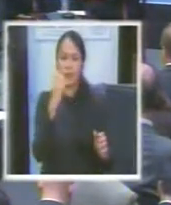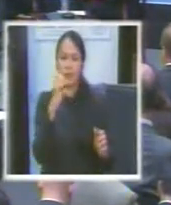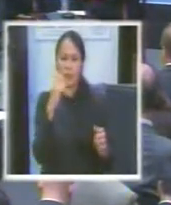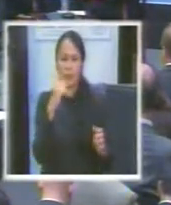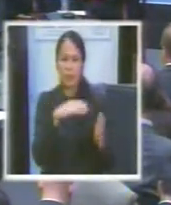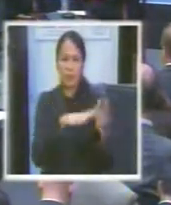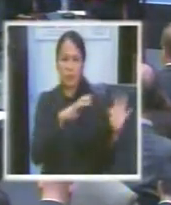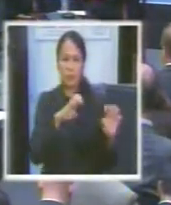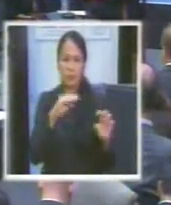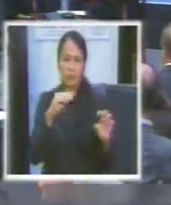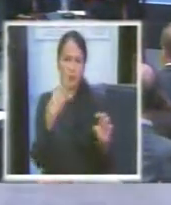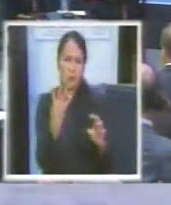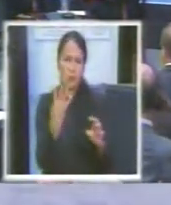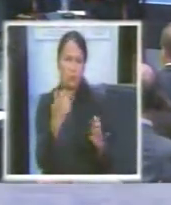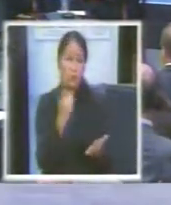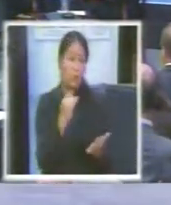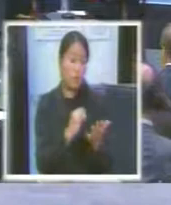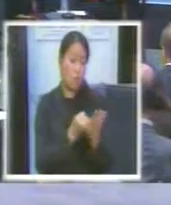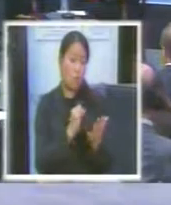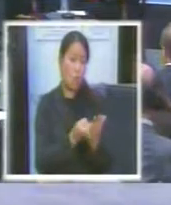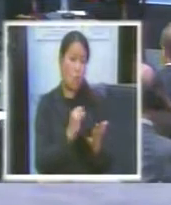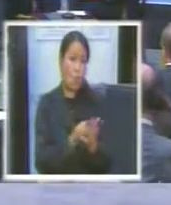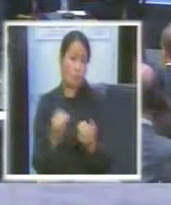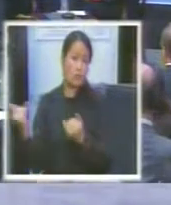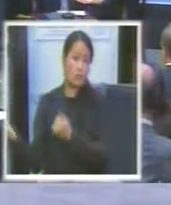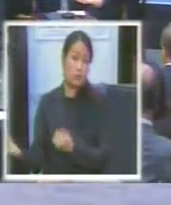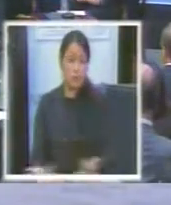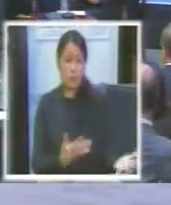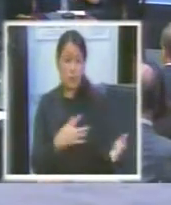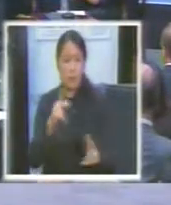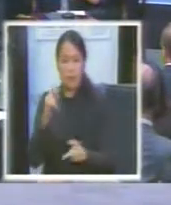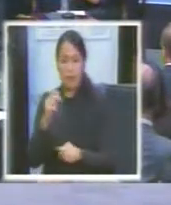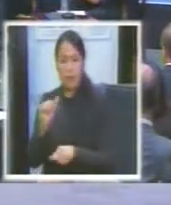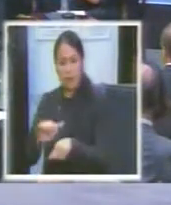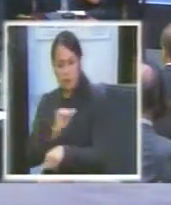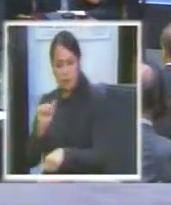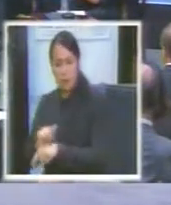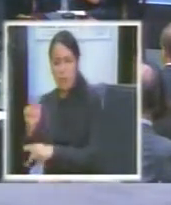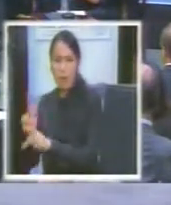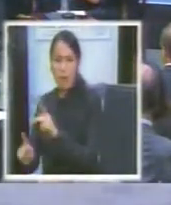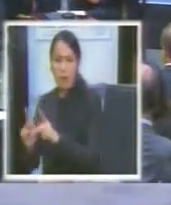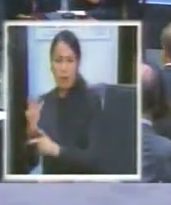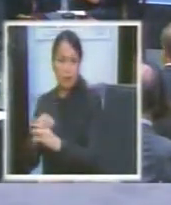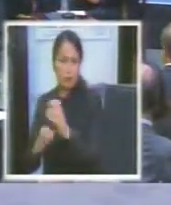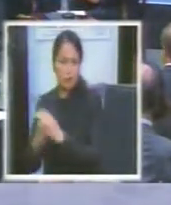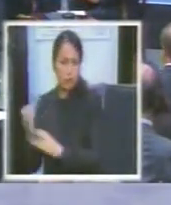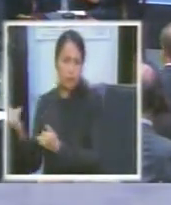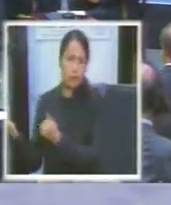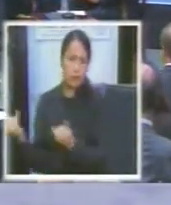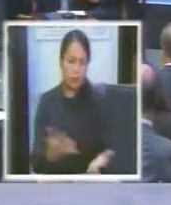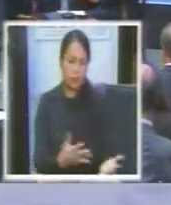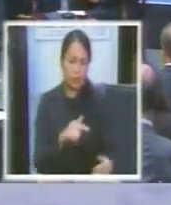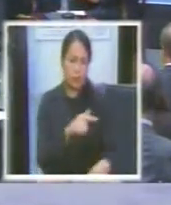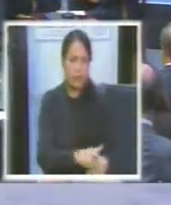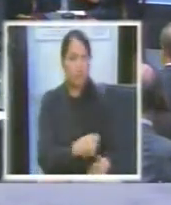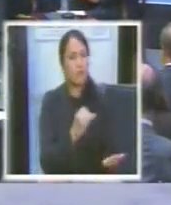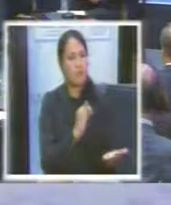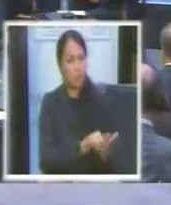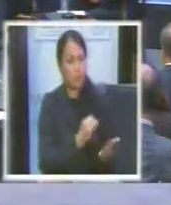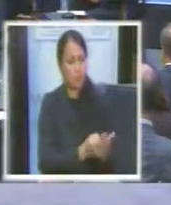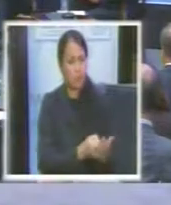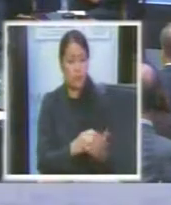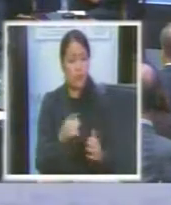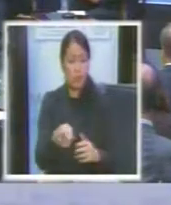unos aranceles por traer sus autopartes de Europa, que una empresa estadounidense establecida en México